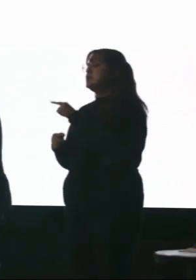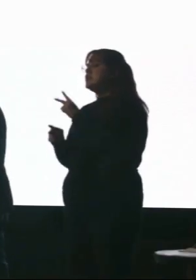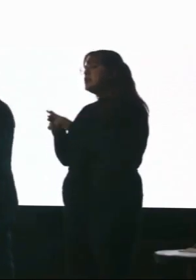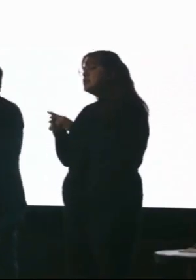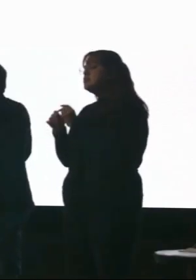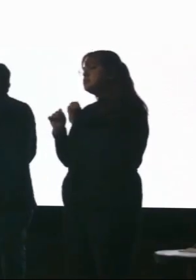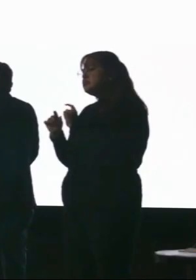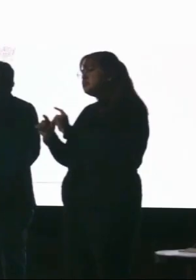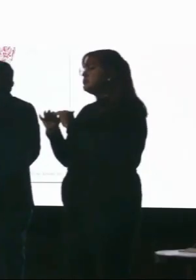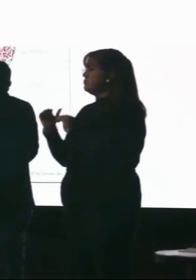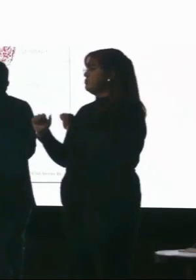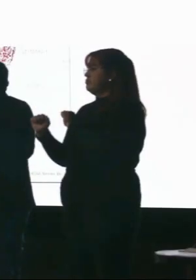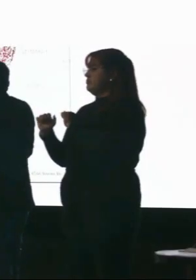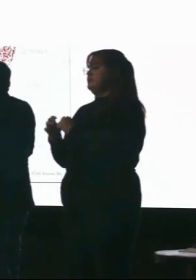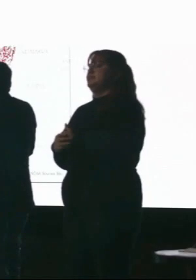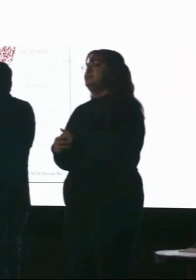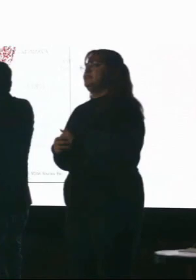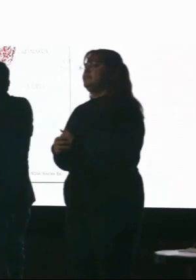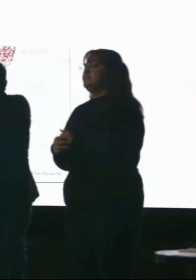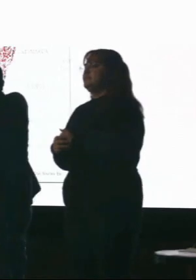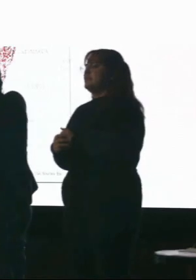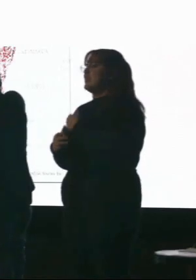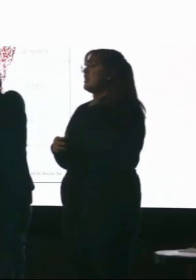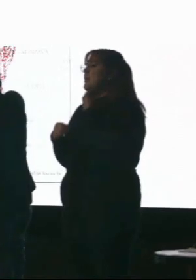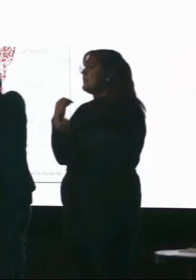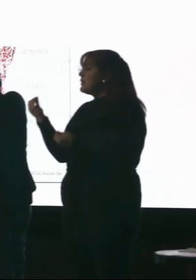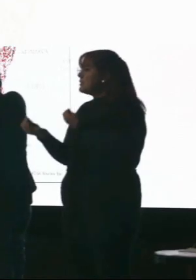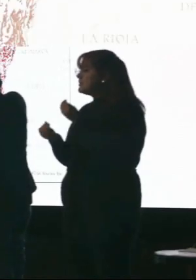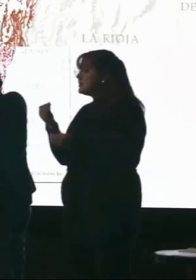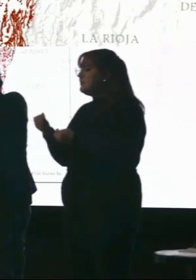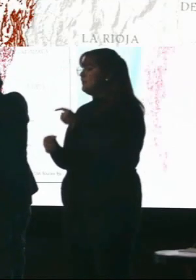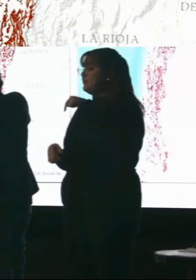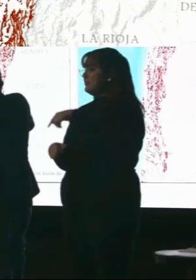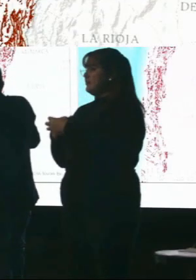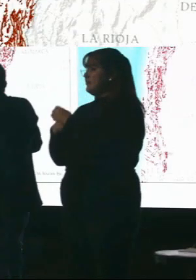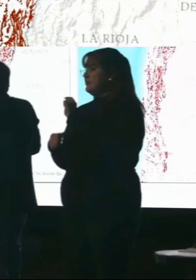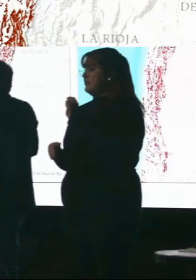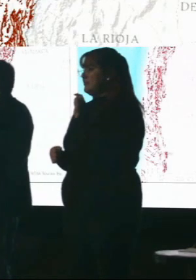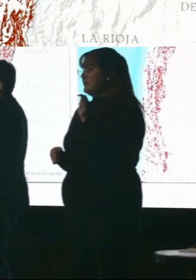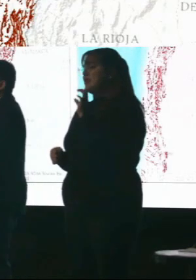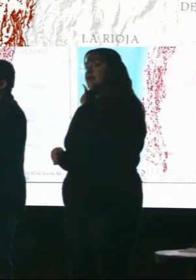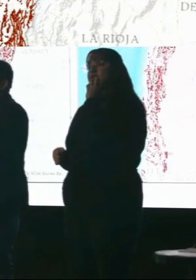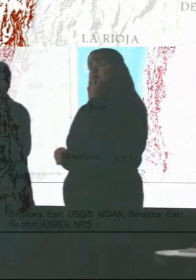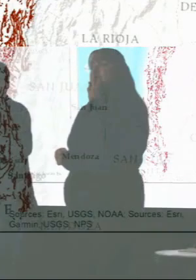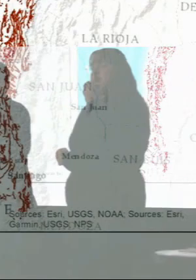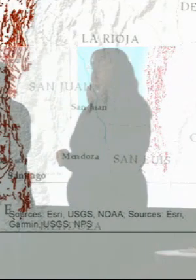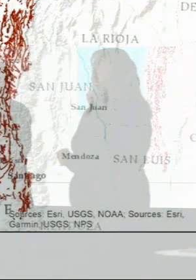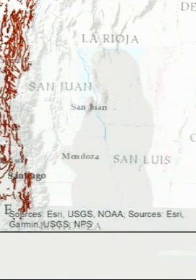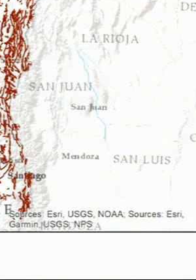manera tectónica. Entonces, ¿qué es lo que ocurre? Bueno, en Tarapacá y en Antofagasta tenemos estas